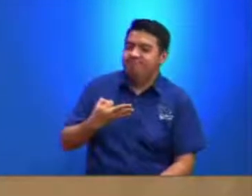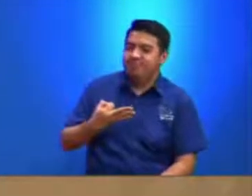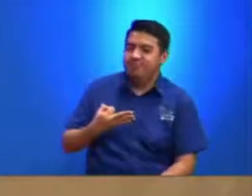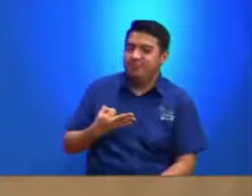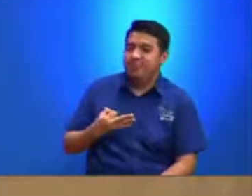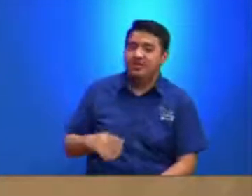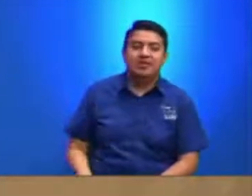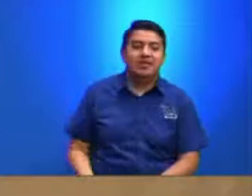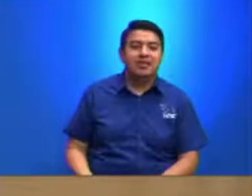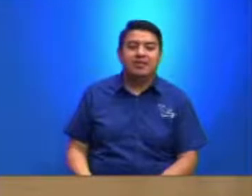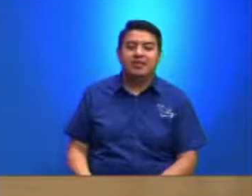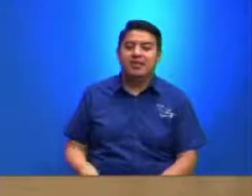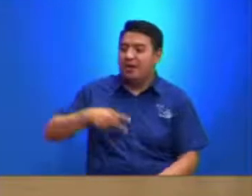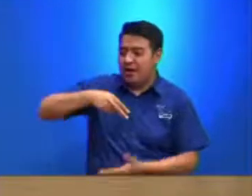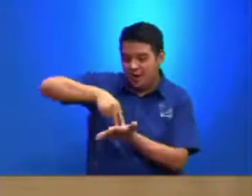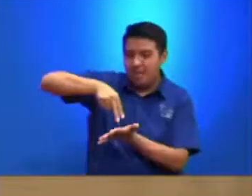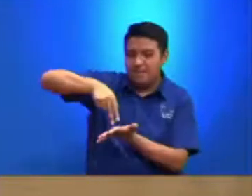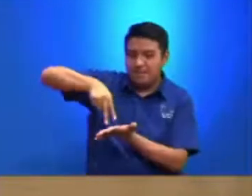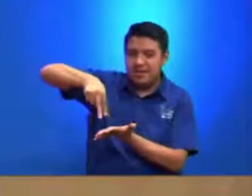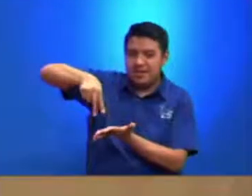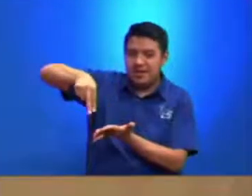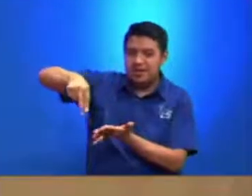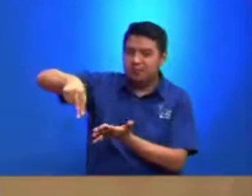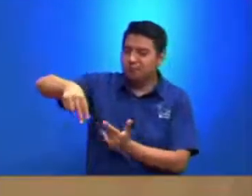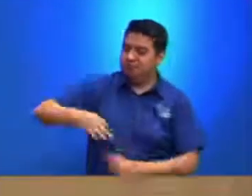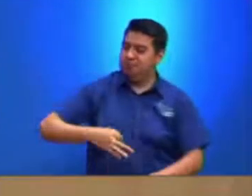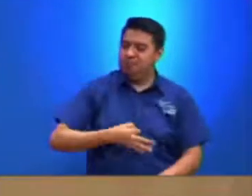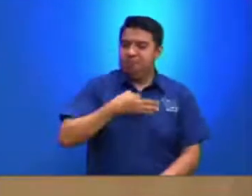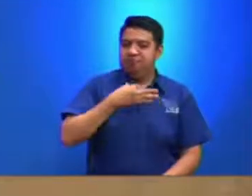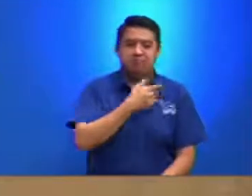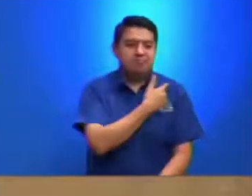Puro loro en comal caliente, va.